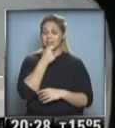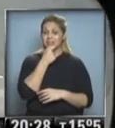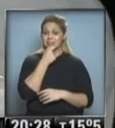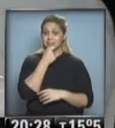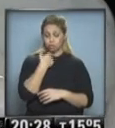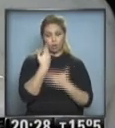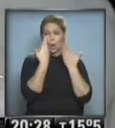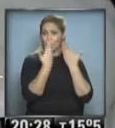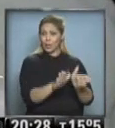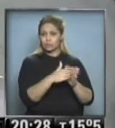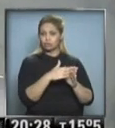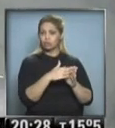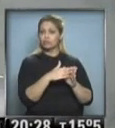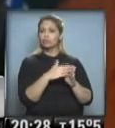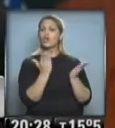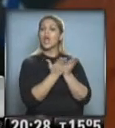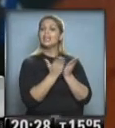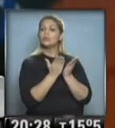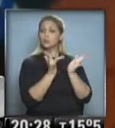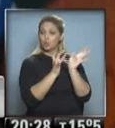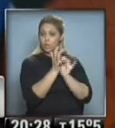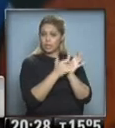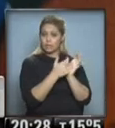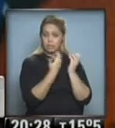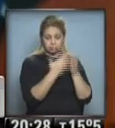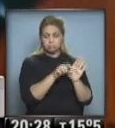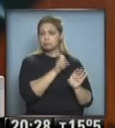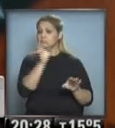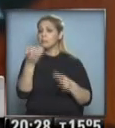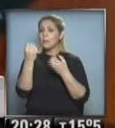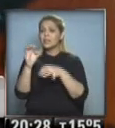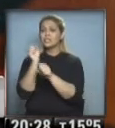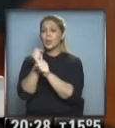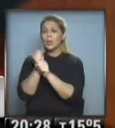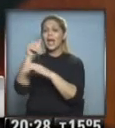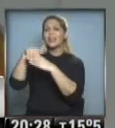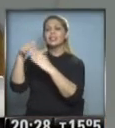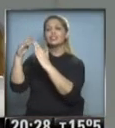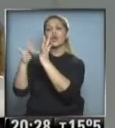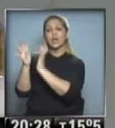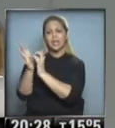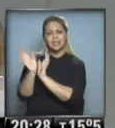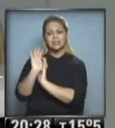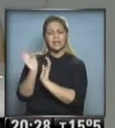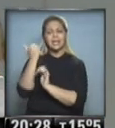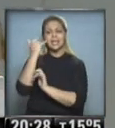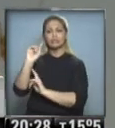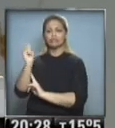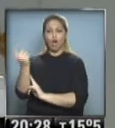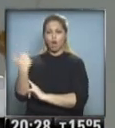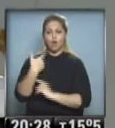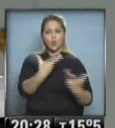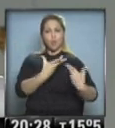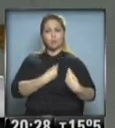del seminario, cuando yo salgo del seminario y empiezo a trabajar pastoralmente en una parroquia, ya sin la contención de